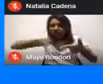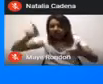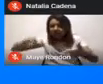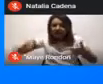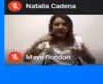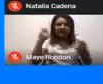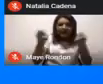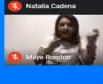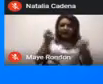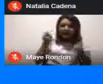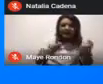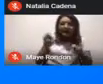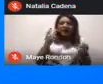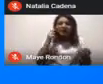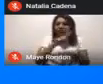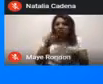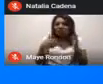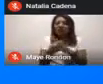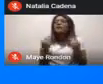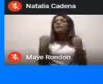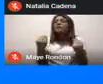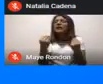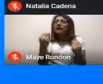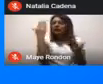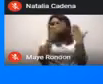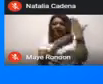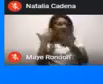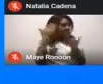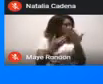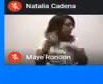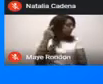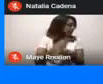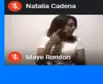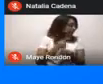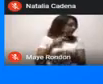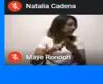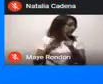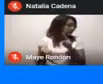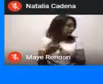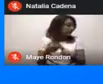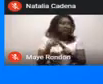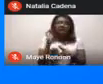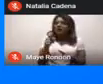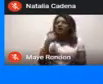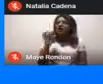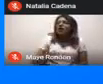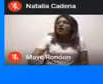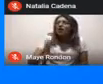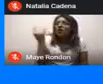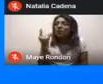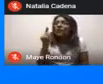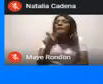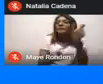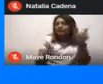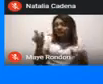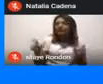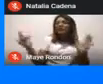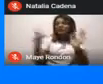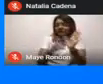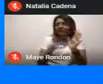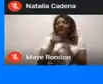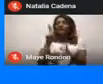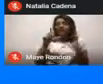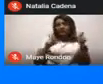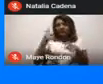y Migración Colombia para determinar que efectivamente lo que estamos diciendo son personas que vinieron con el concepto